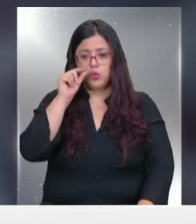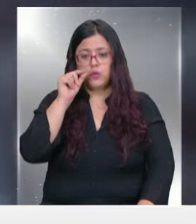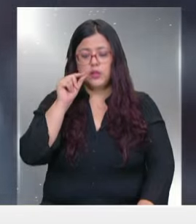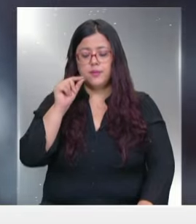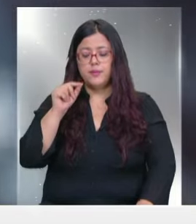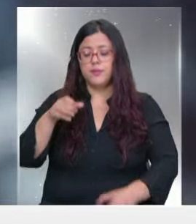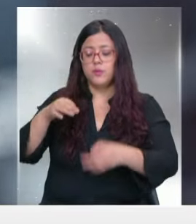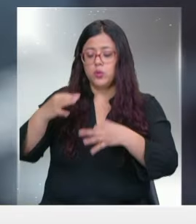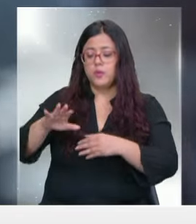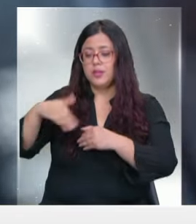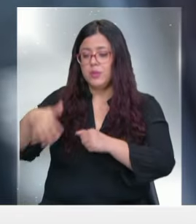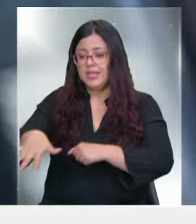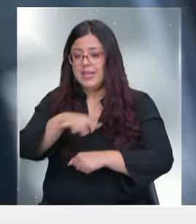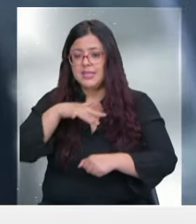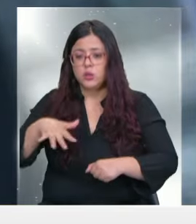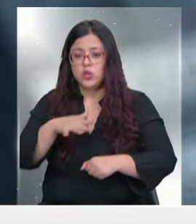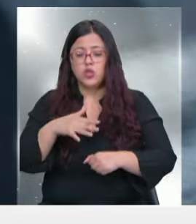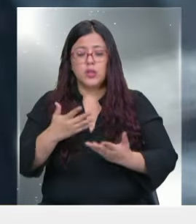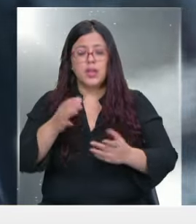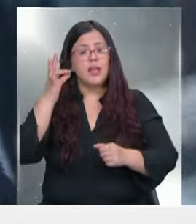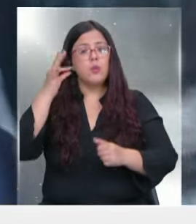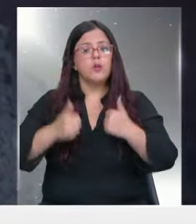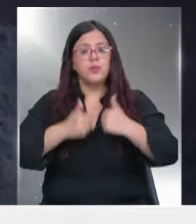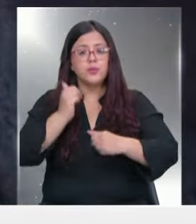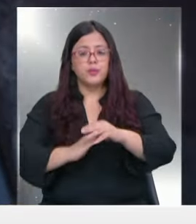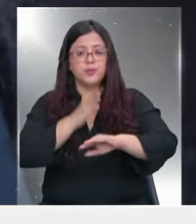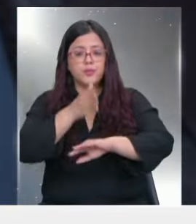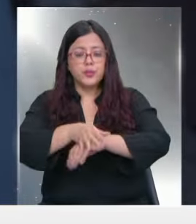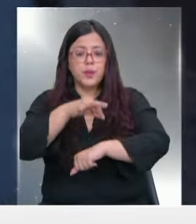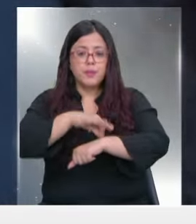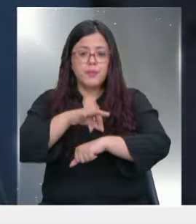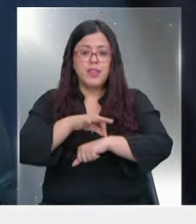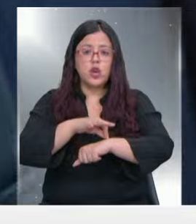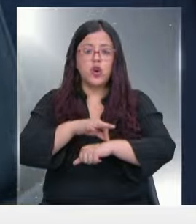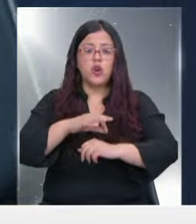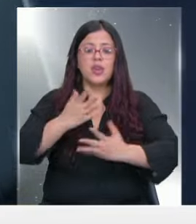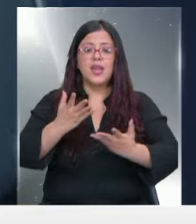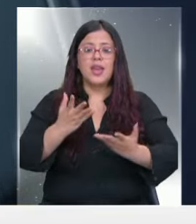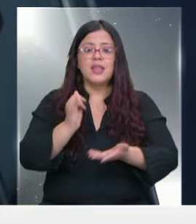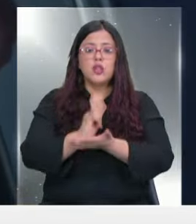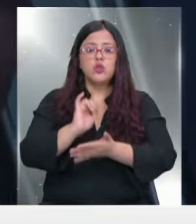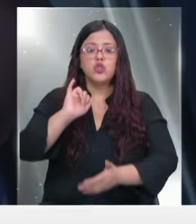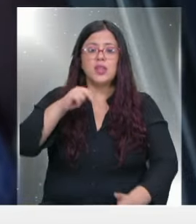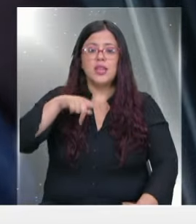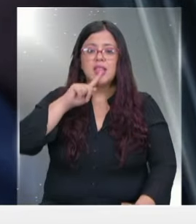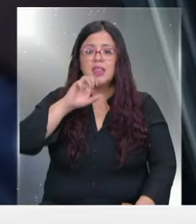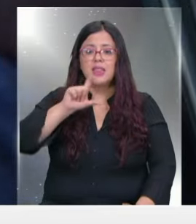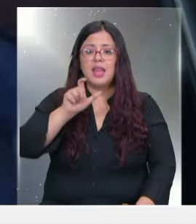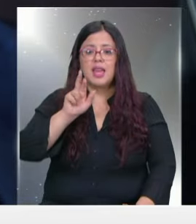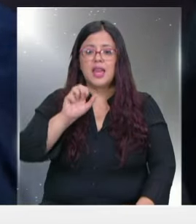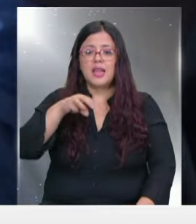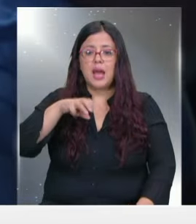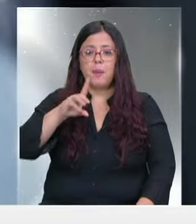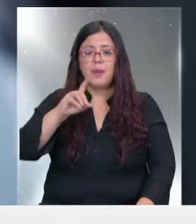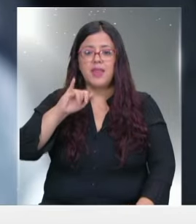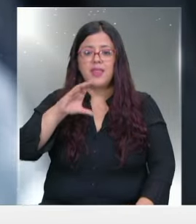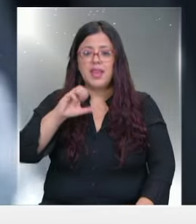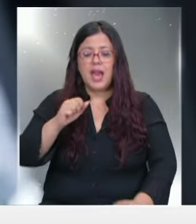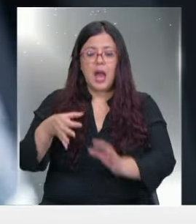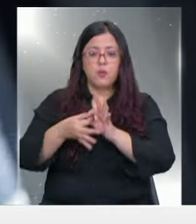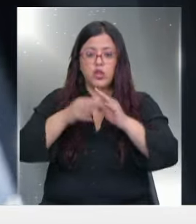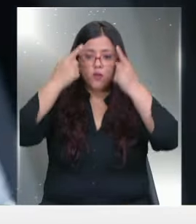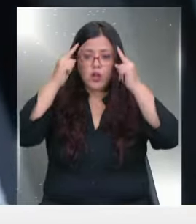Tras los hechos que hoy se denuncian, la profesional visitó a un médico de Integra Médica por las lesiones que tenía y días más tarde a un psiquiatra. Hoy